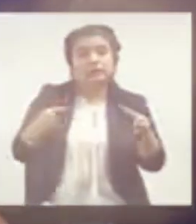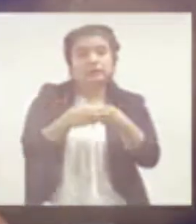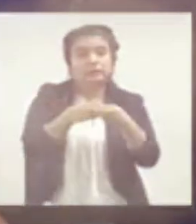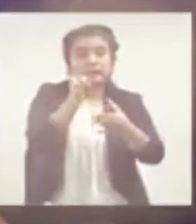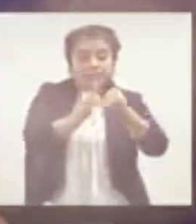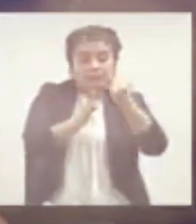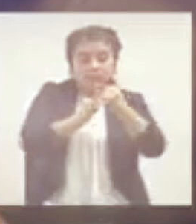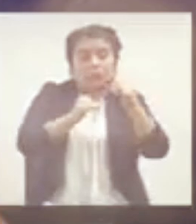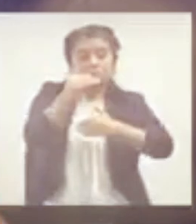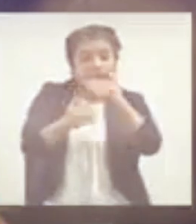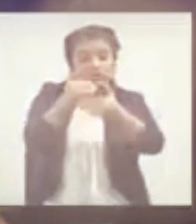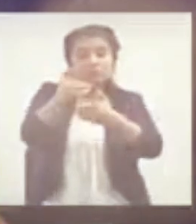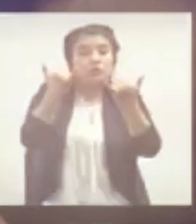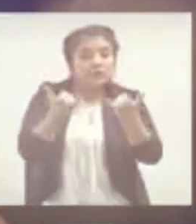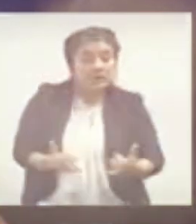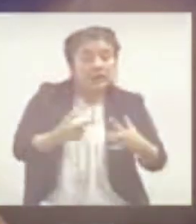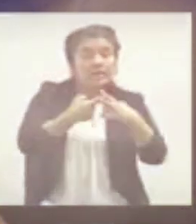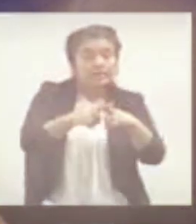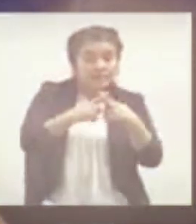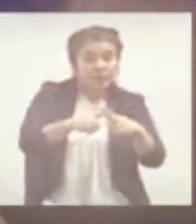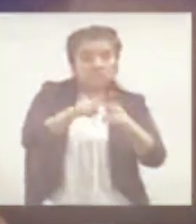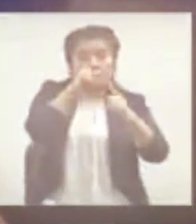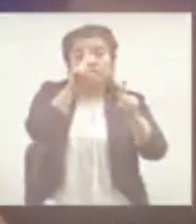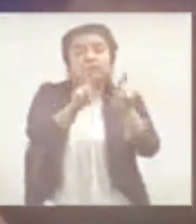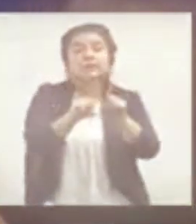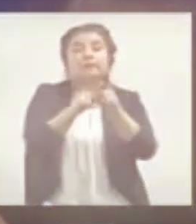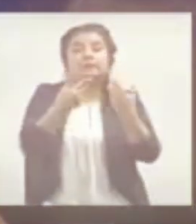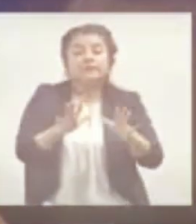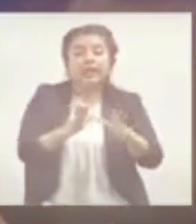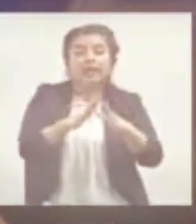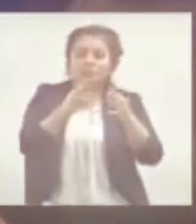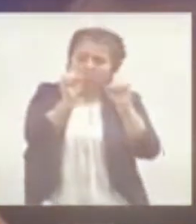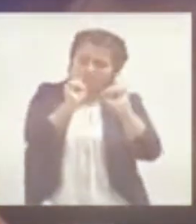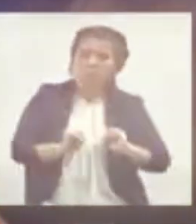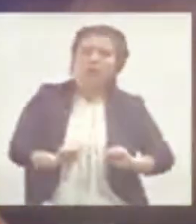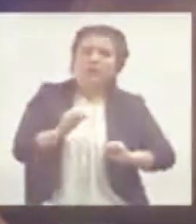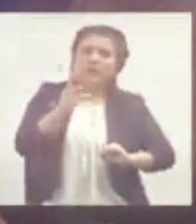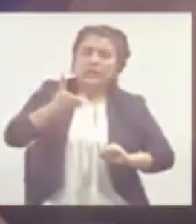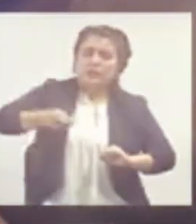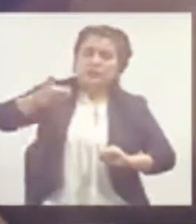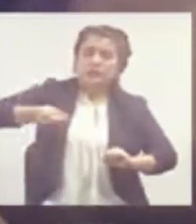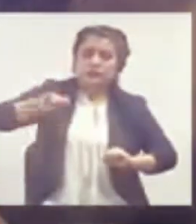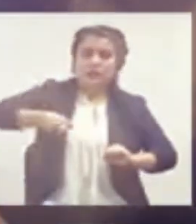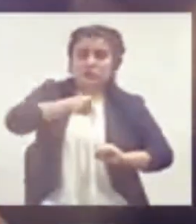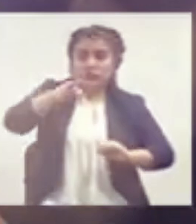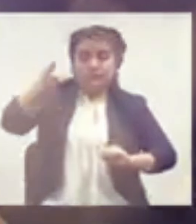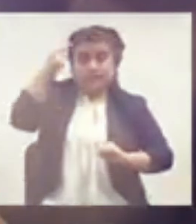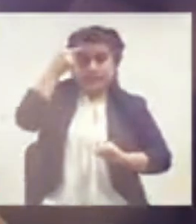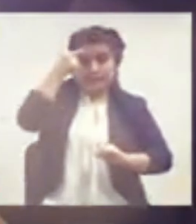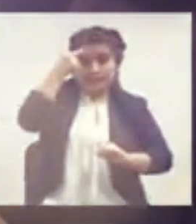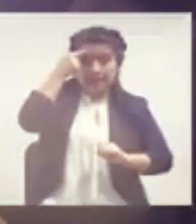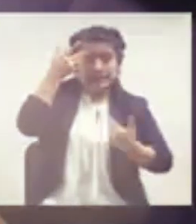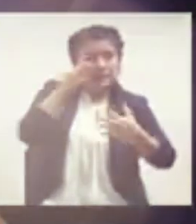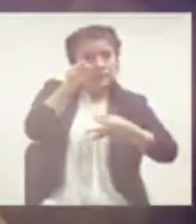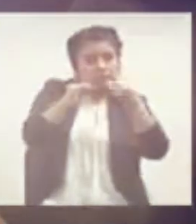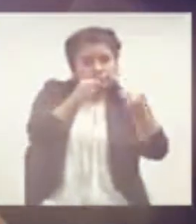un proceso que ya hemos iniciado y también con la posibilidad de que aquellos diputados que consideran que plantear